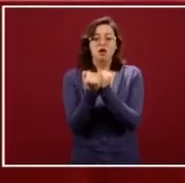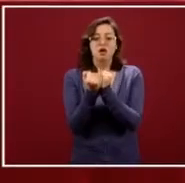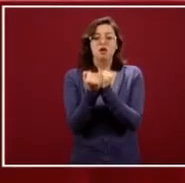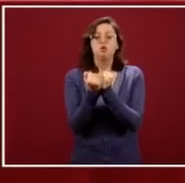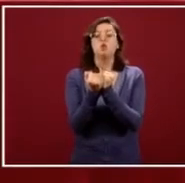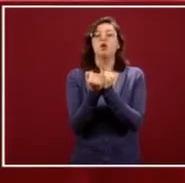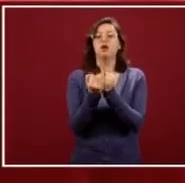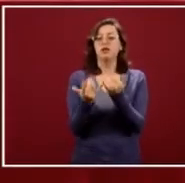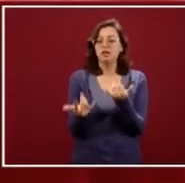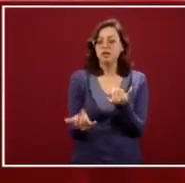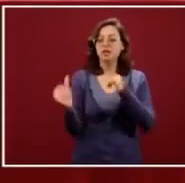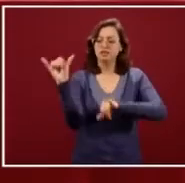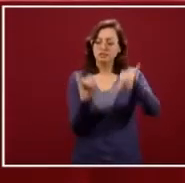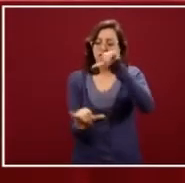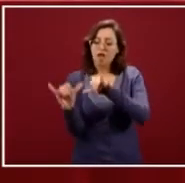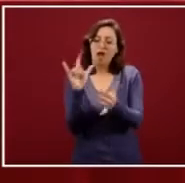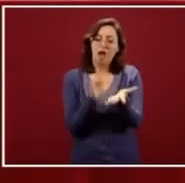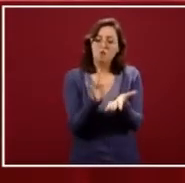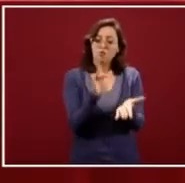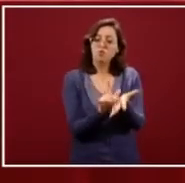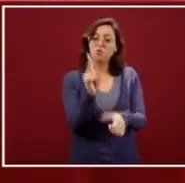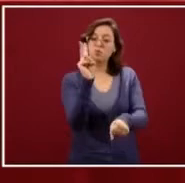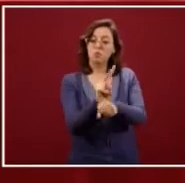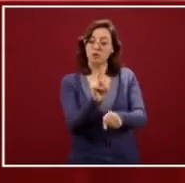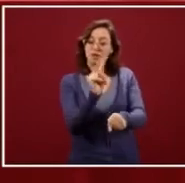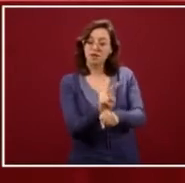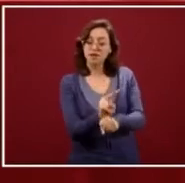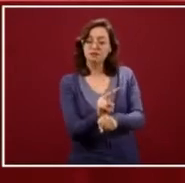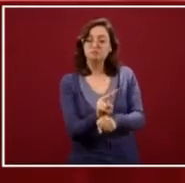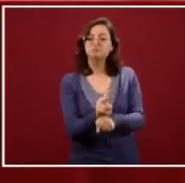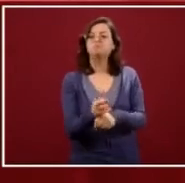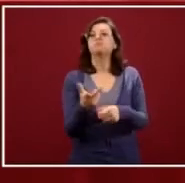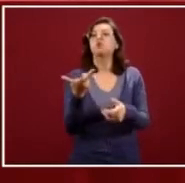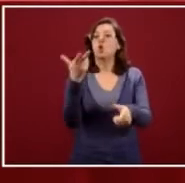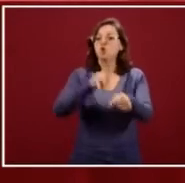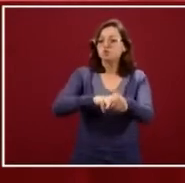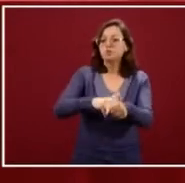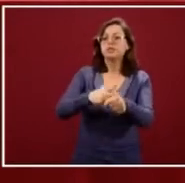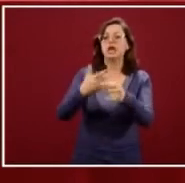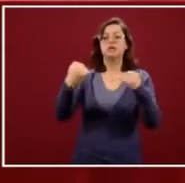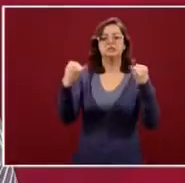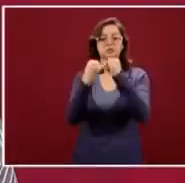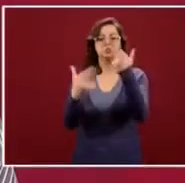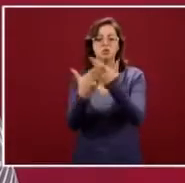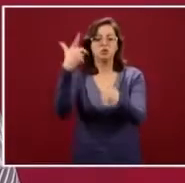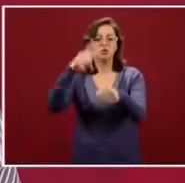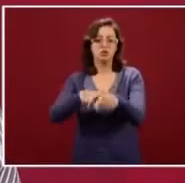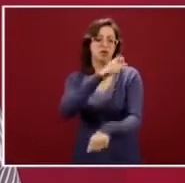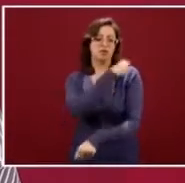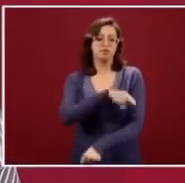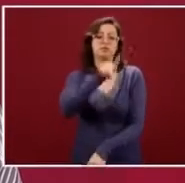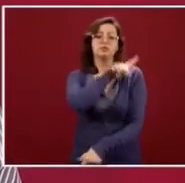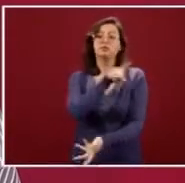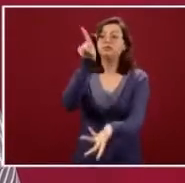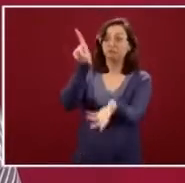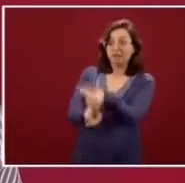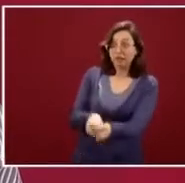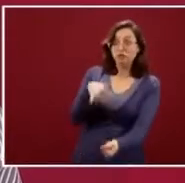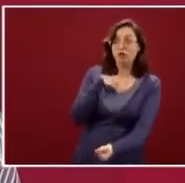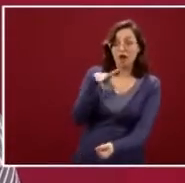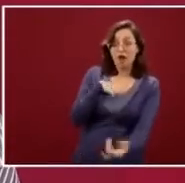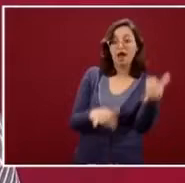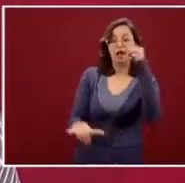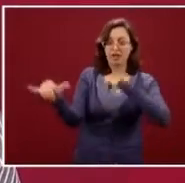de apoyo a la vigilancia epidemiológica, en donde algunos hospitales e institutos nacionales de salud y